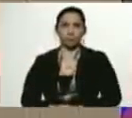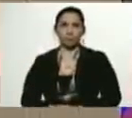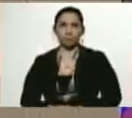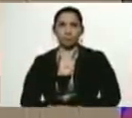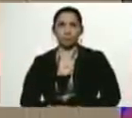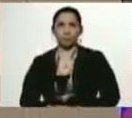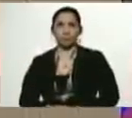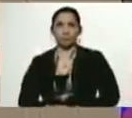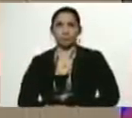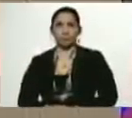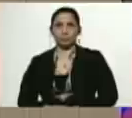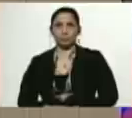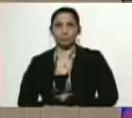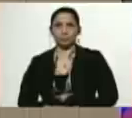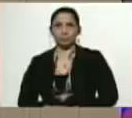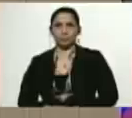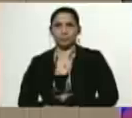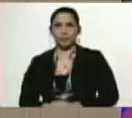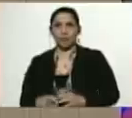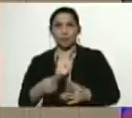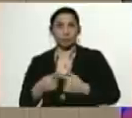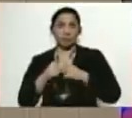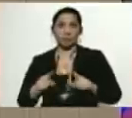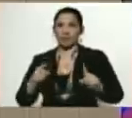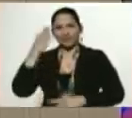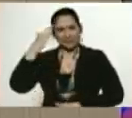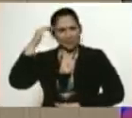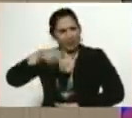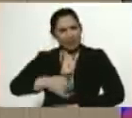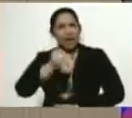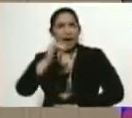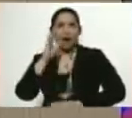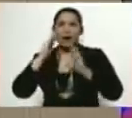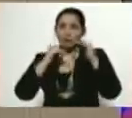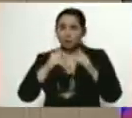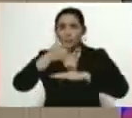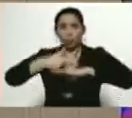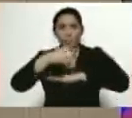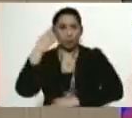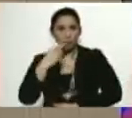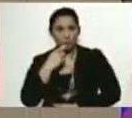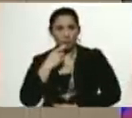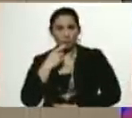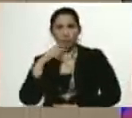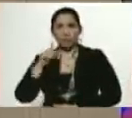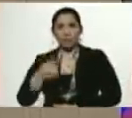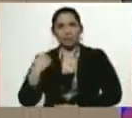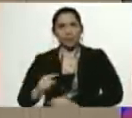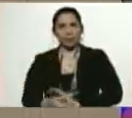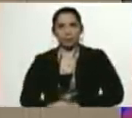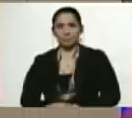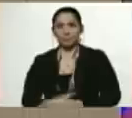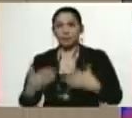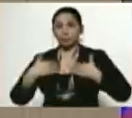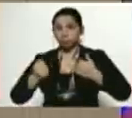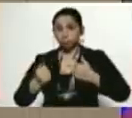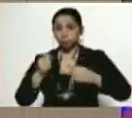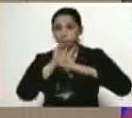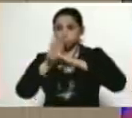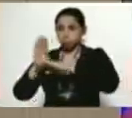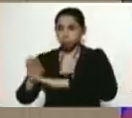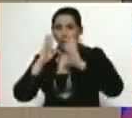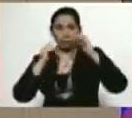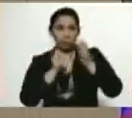regresarse a Ecuador. Muy por el contrario, saben que aquí tienen la atención del gobierno bolivariano, tienen la seguridad de